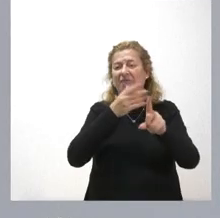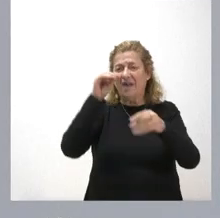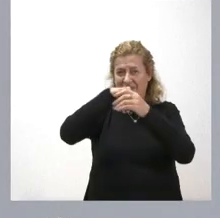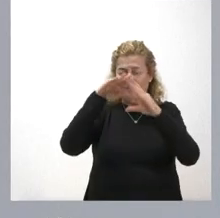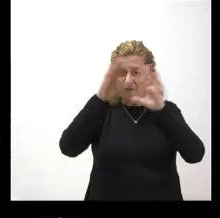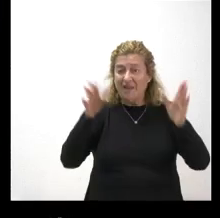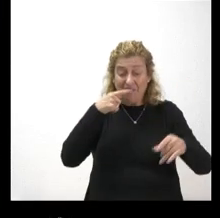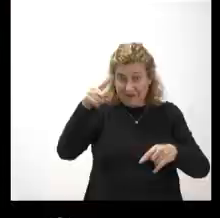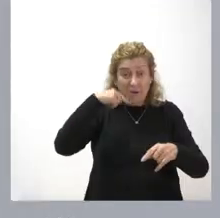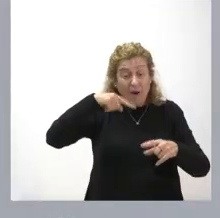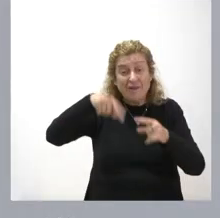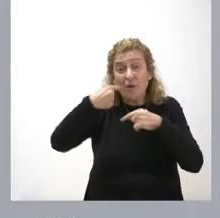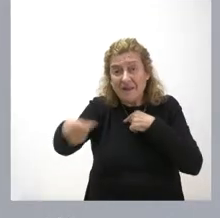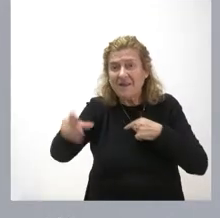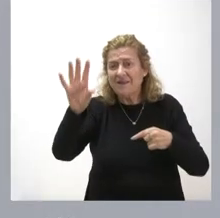Sí